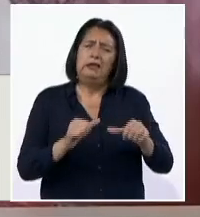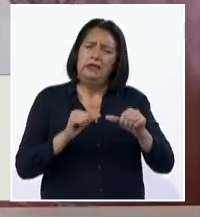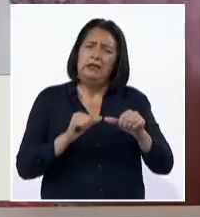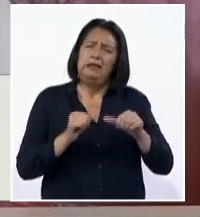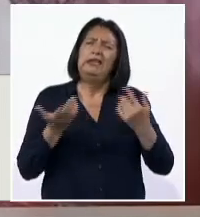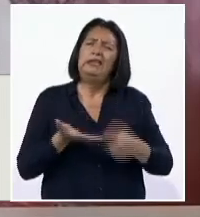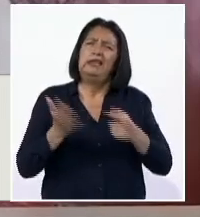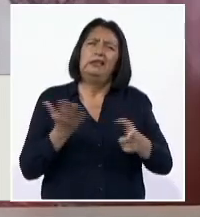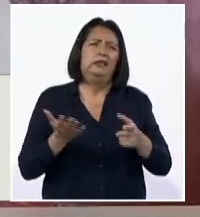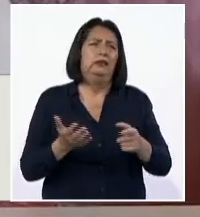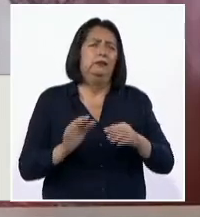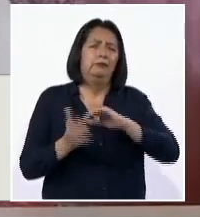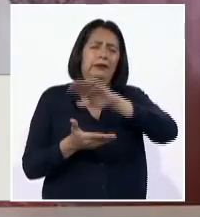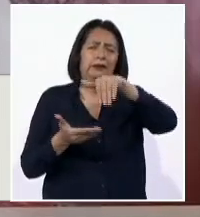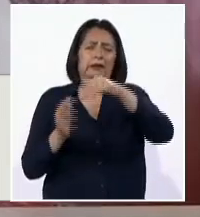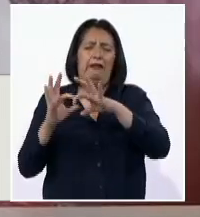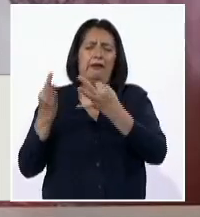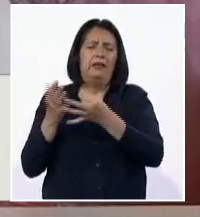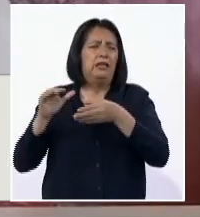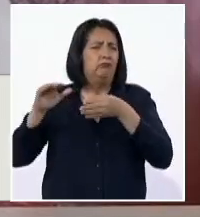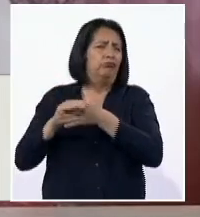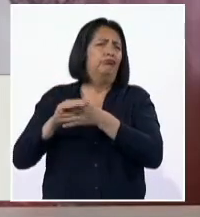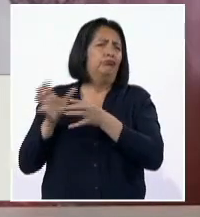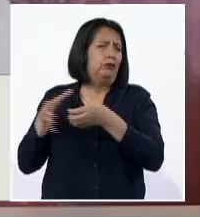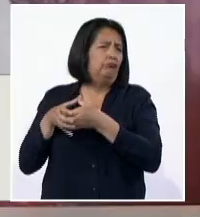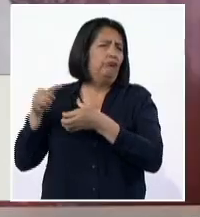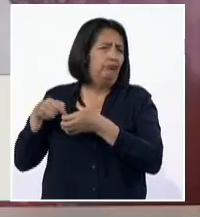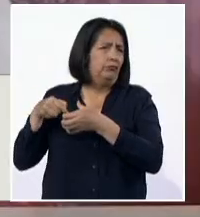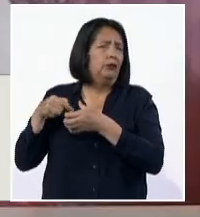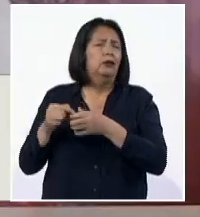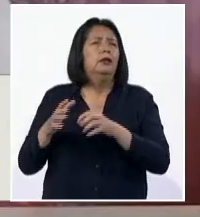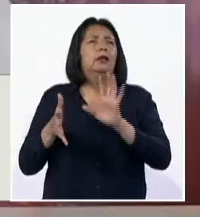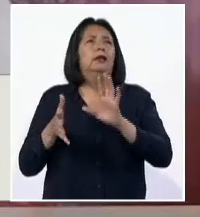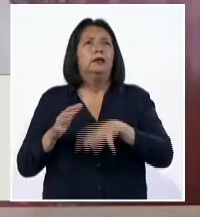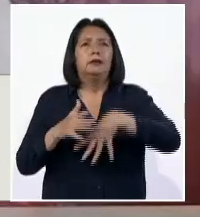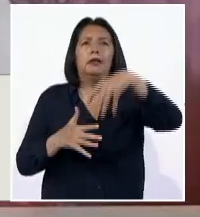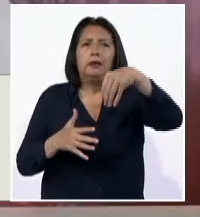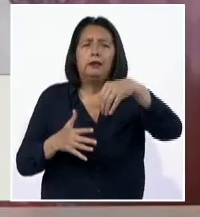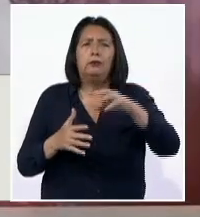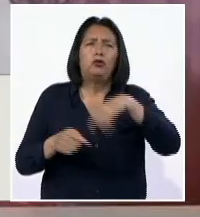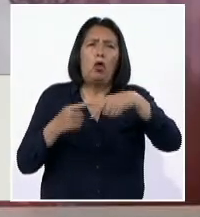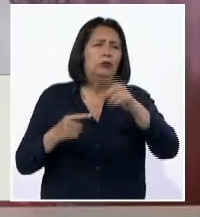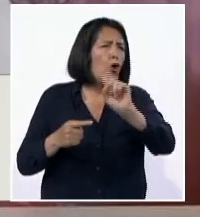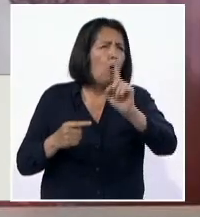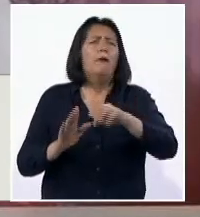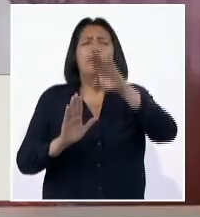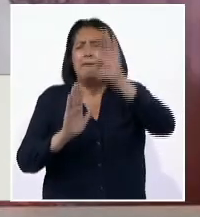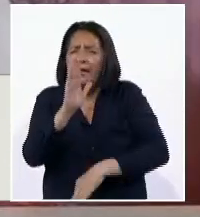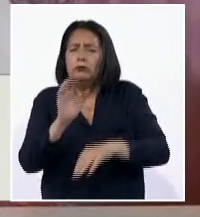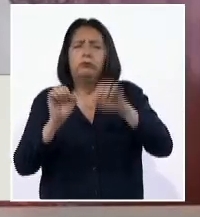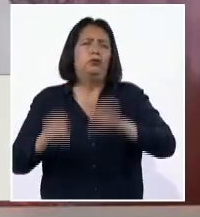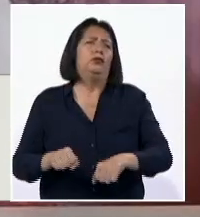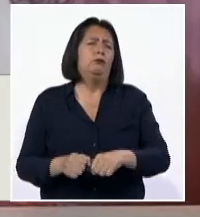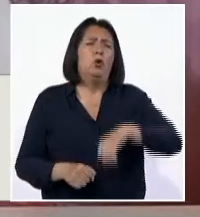mantenerse en el núcleo de su hogar y salir lo menos posible solo para lo que es urgente